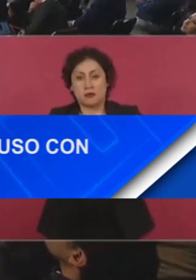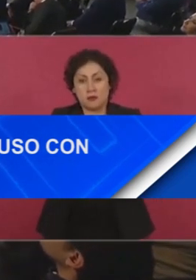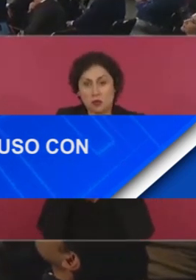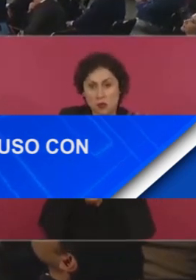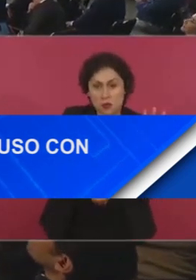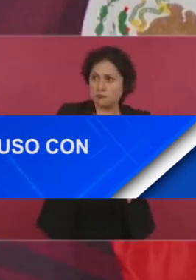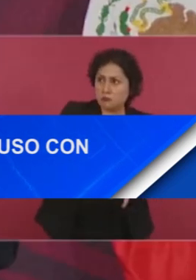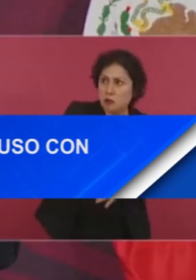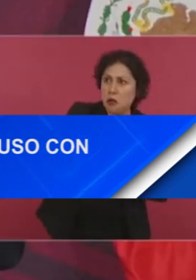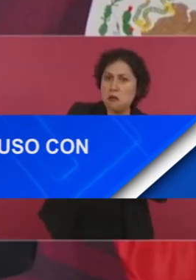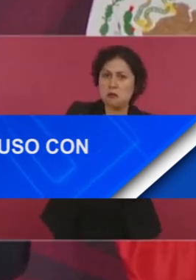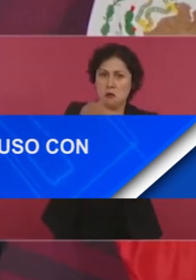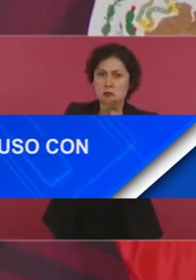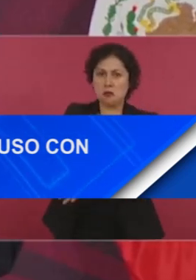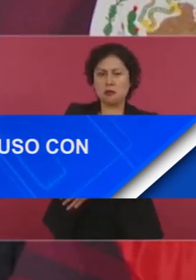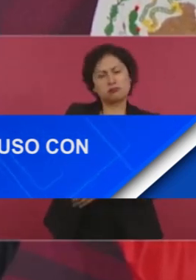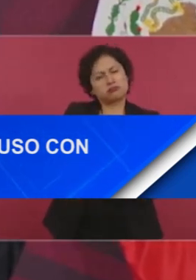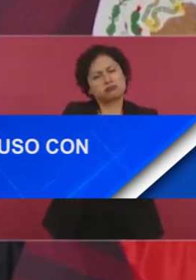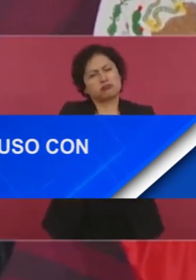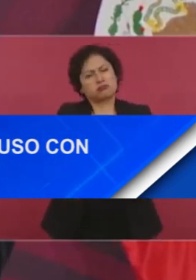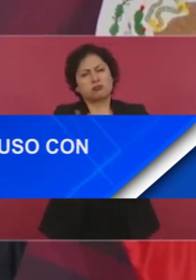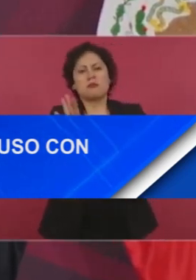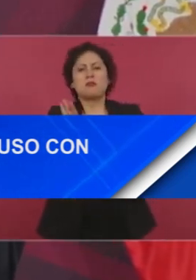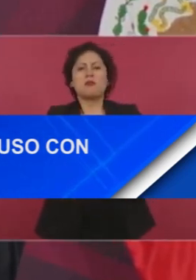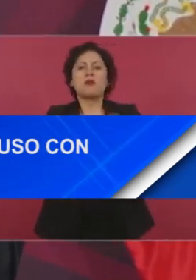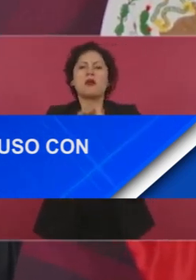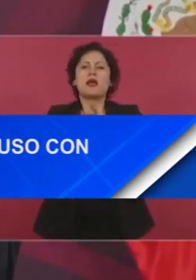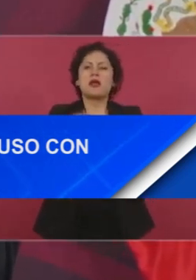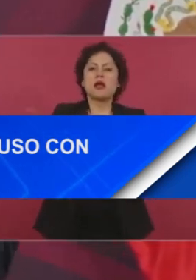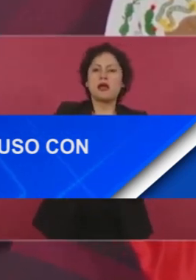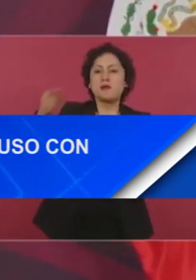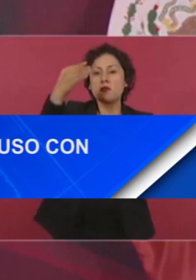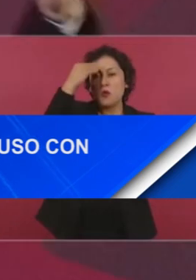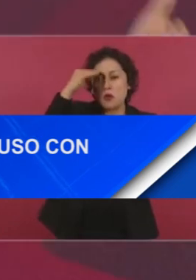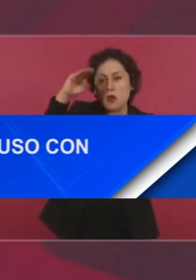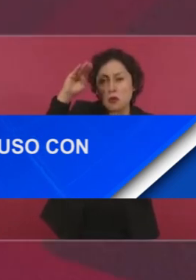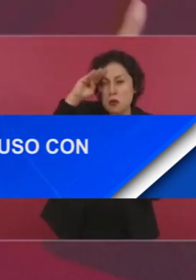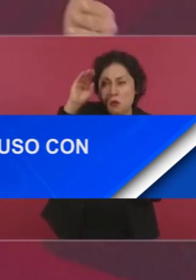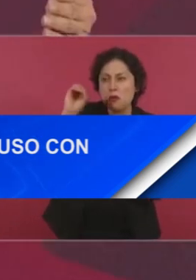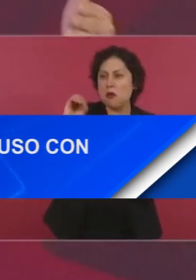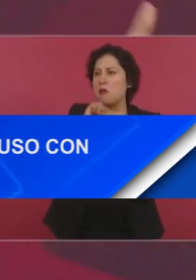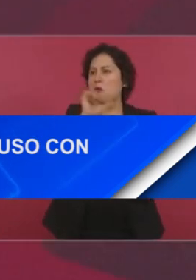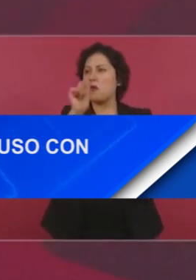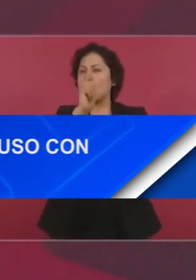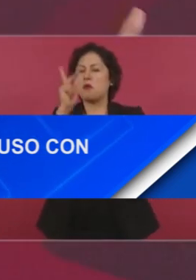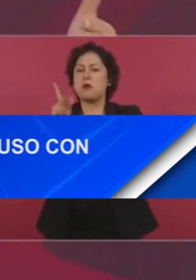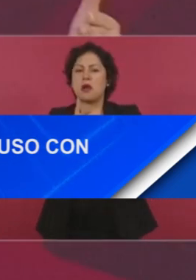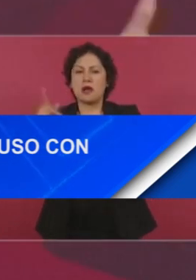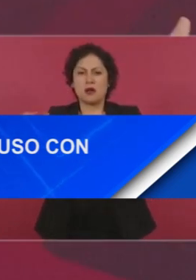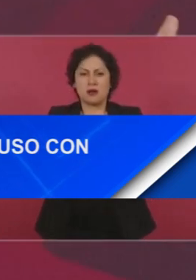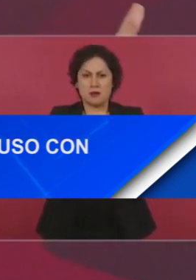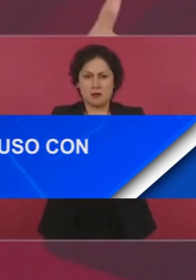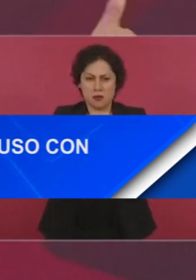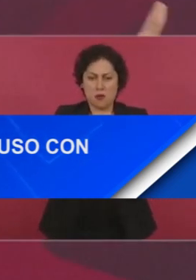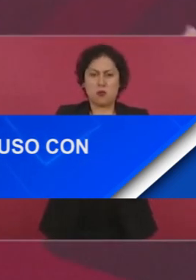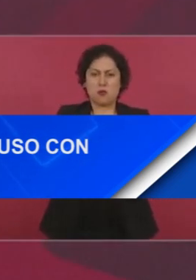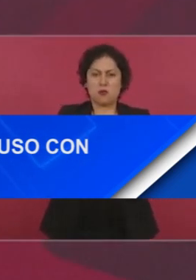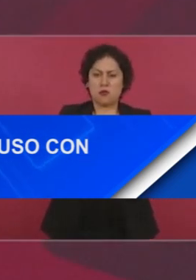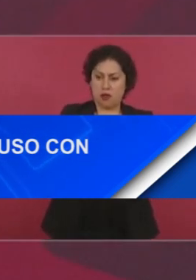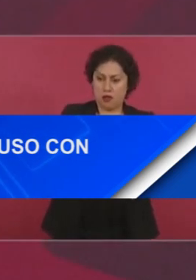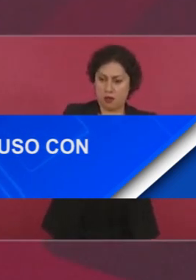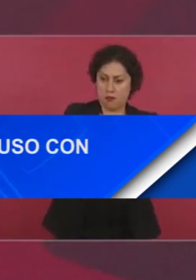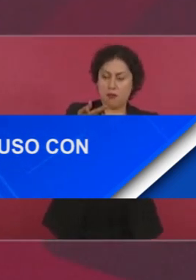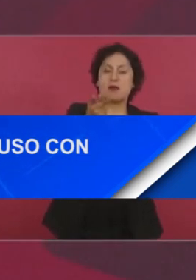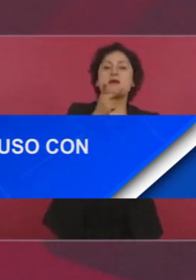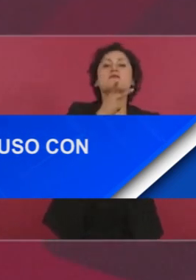crédito en Estados Unidos El mandatario mexicano insistió En que si Cuba se lo solicita su país podría seguir